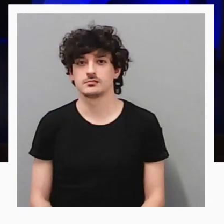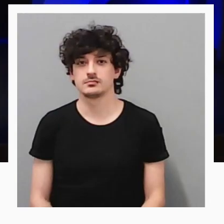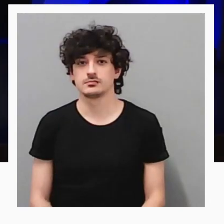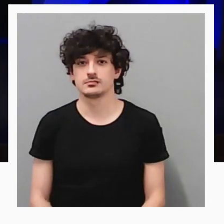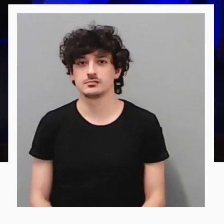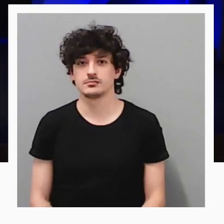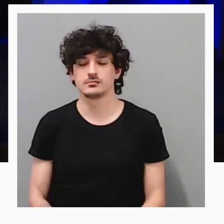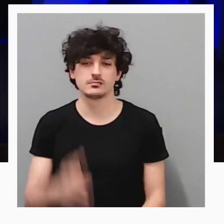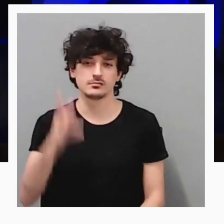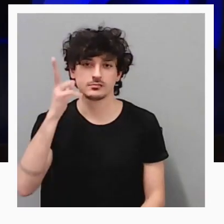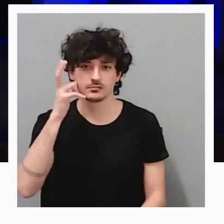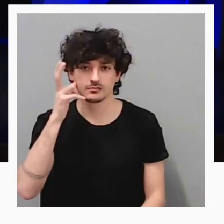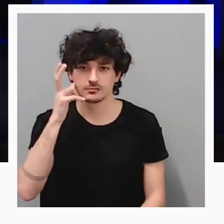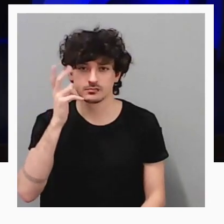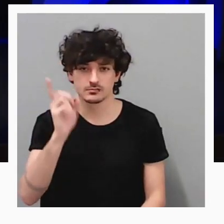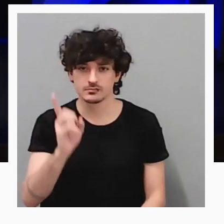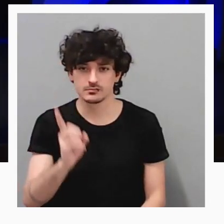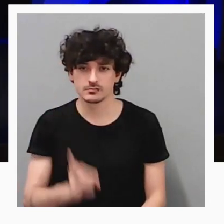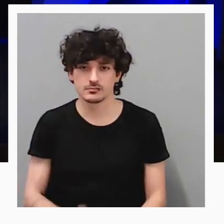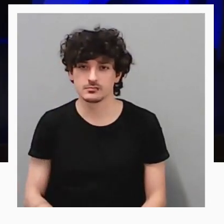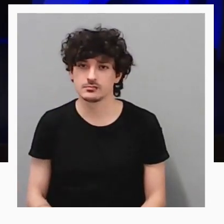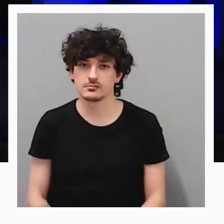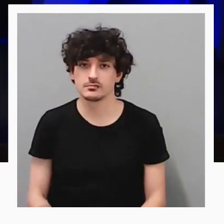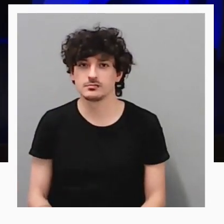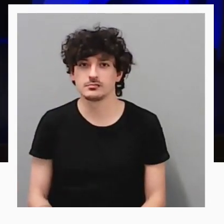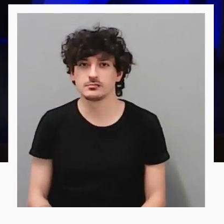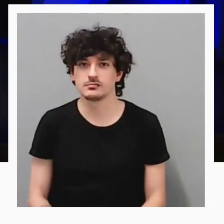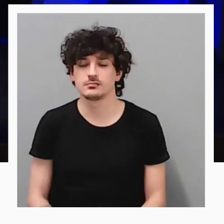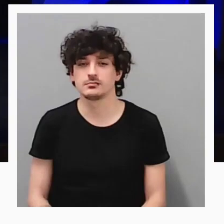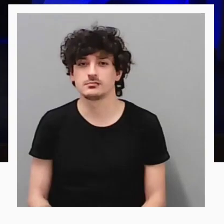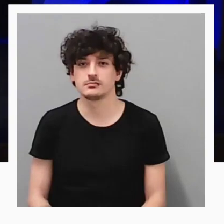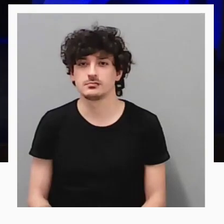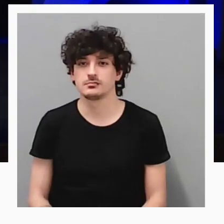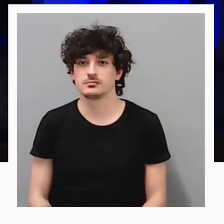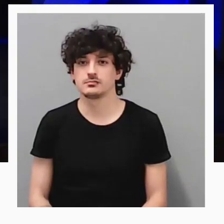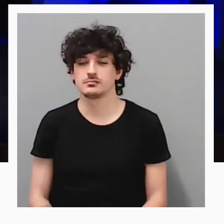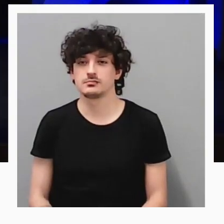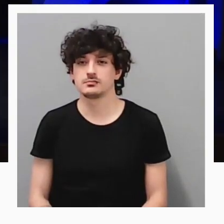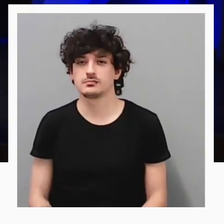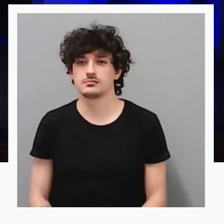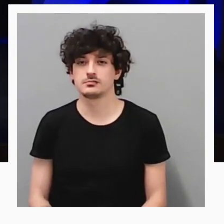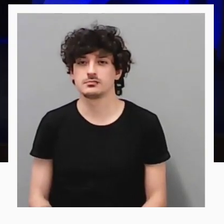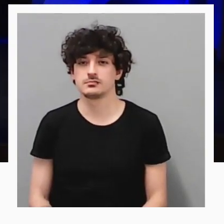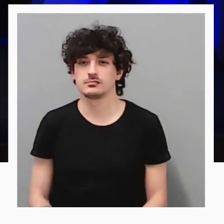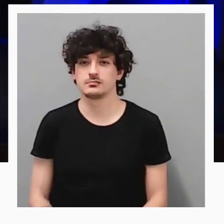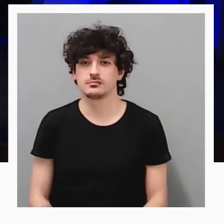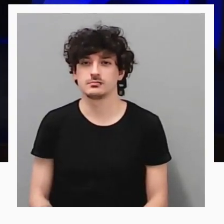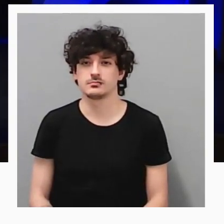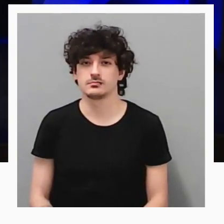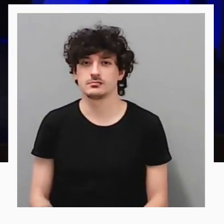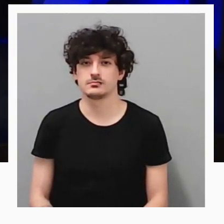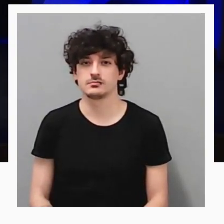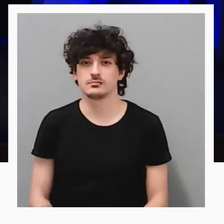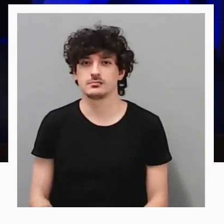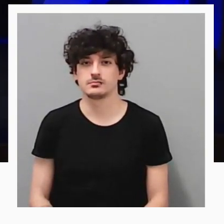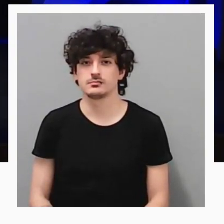un punto de vista del miedo o desde nuestros prejuicios y estereotipos, ¿no? Y del desconocimiento. Y es una